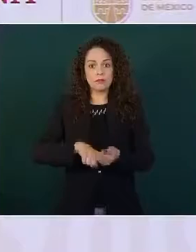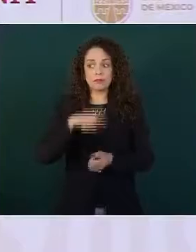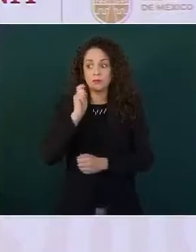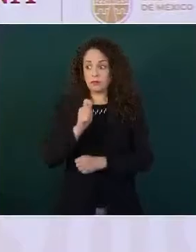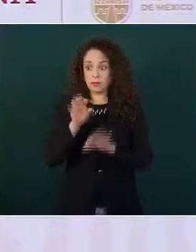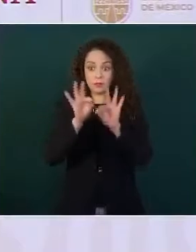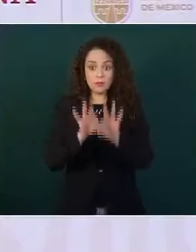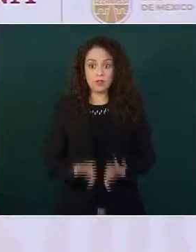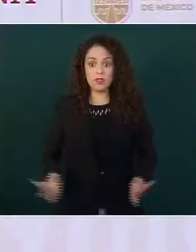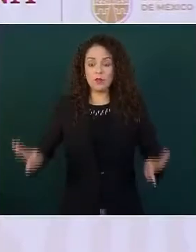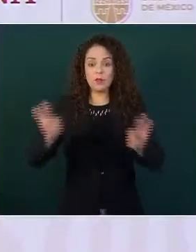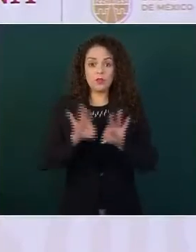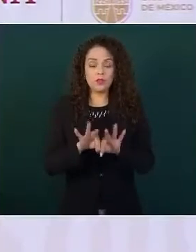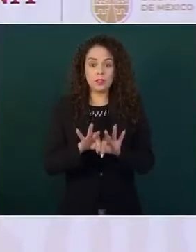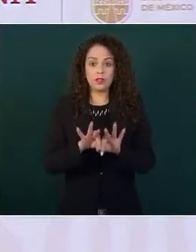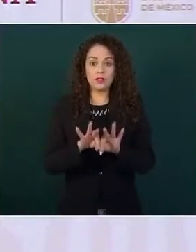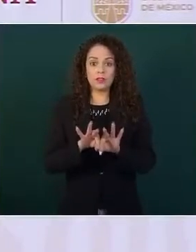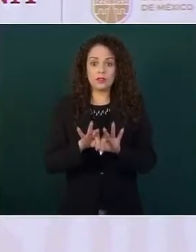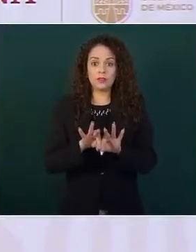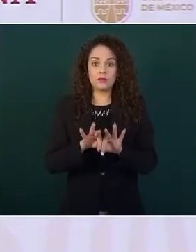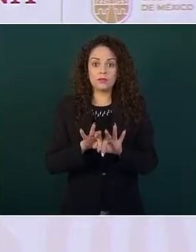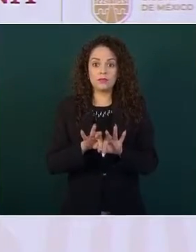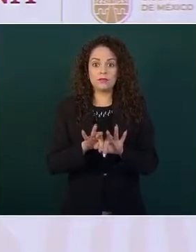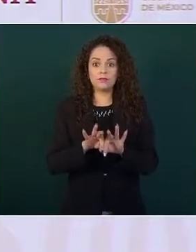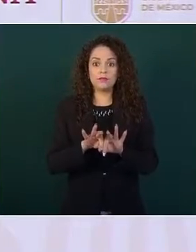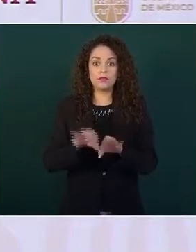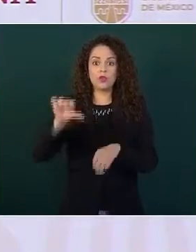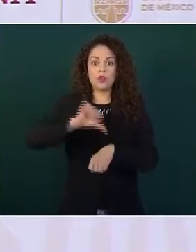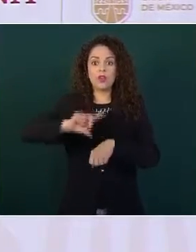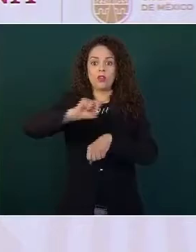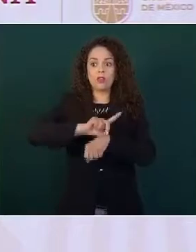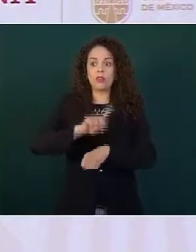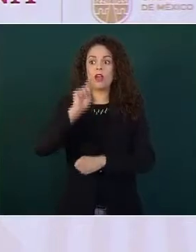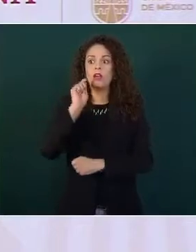ceremonia con motivo de pase de revista de